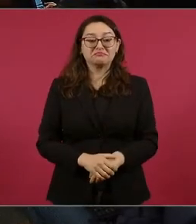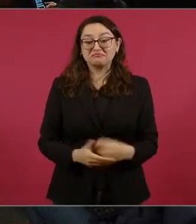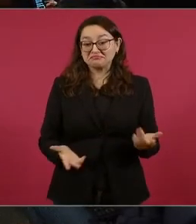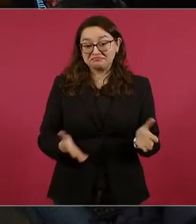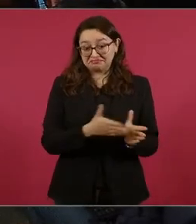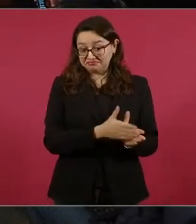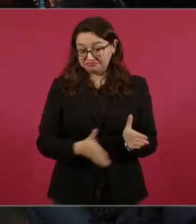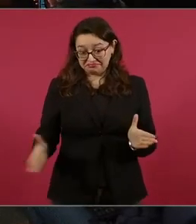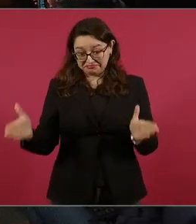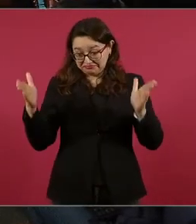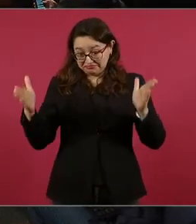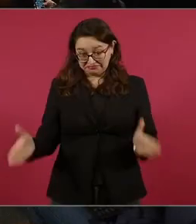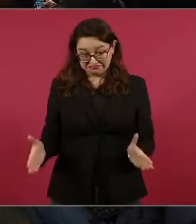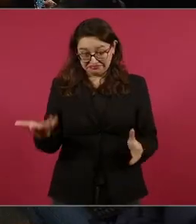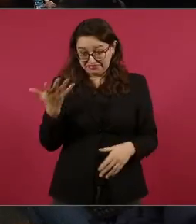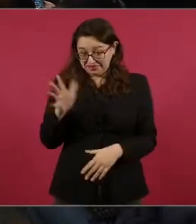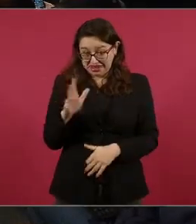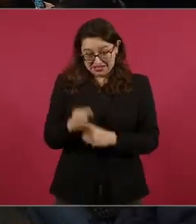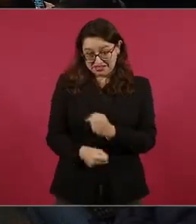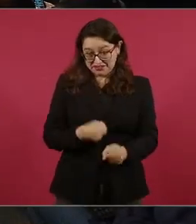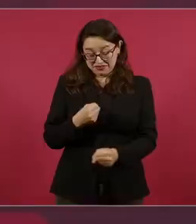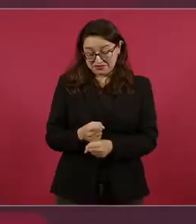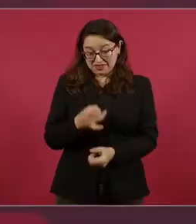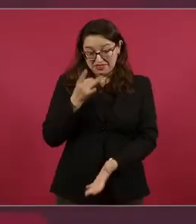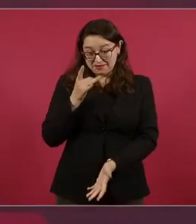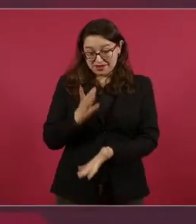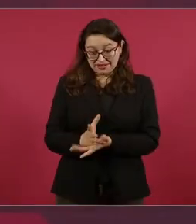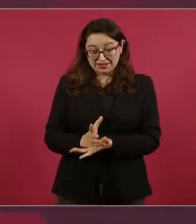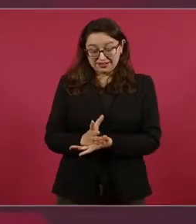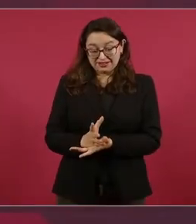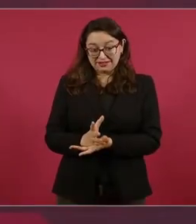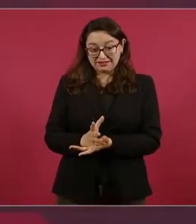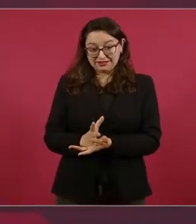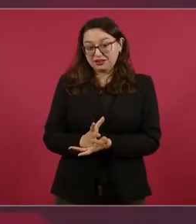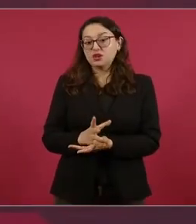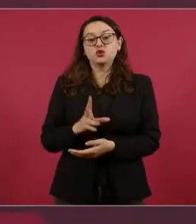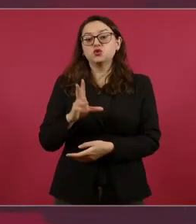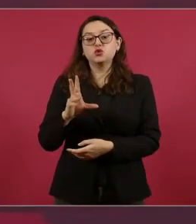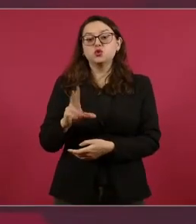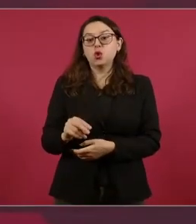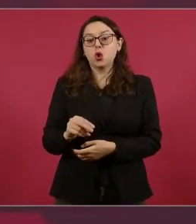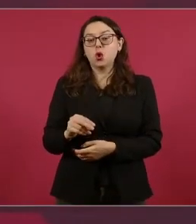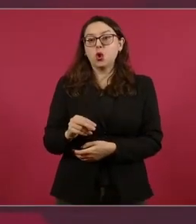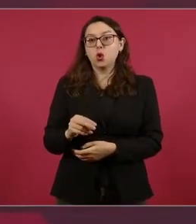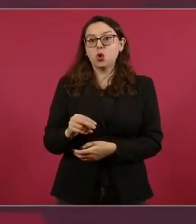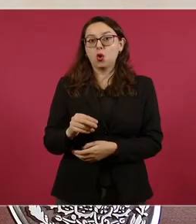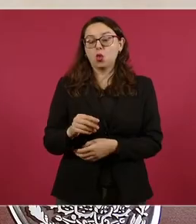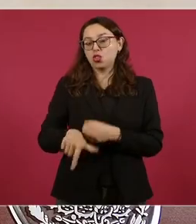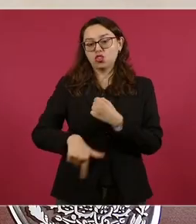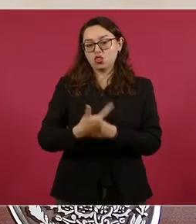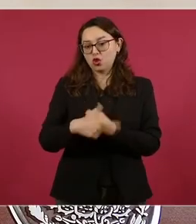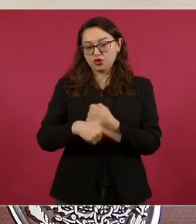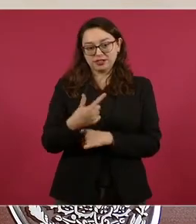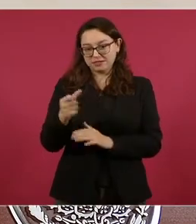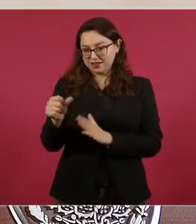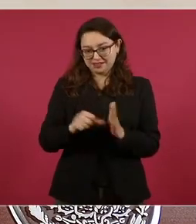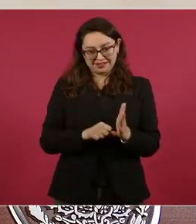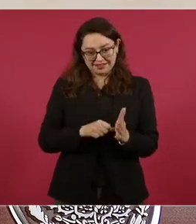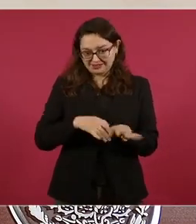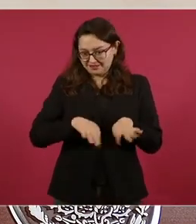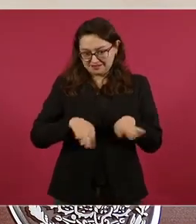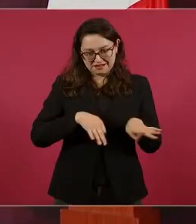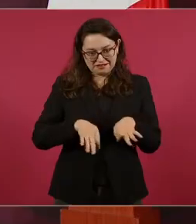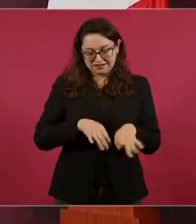temporada que no juegan todo el año son 6